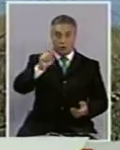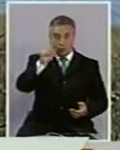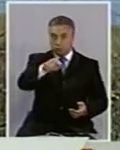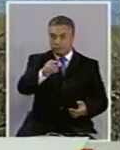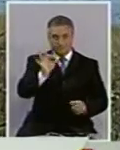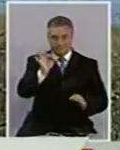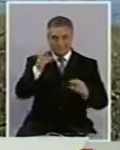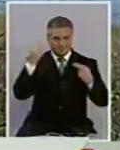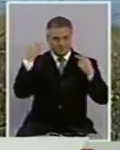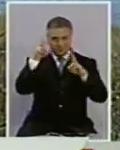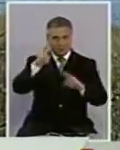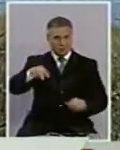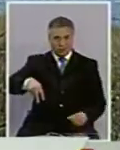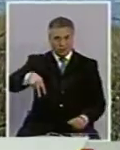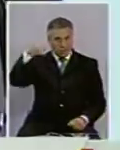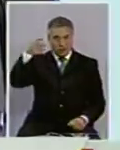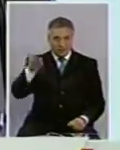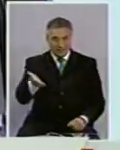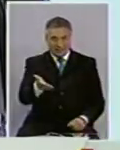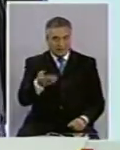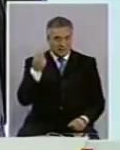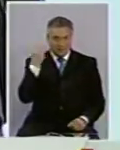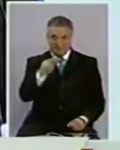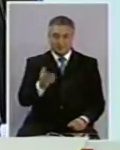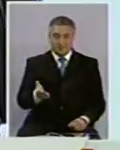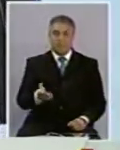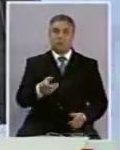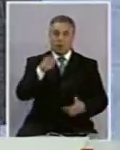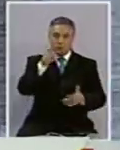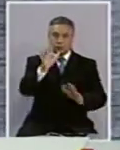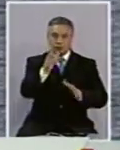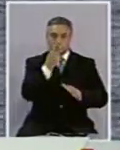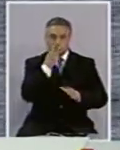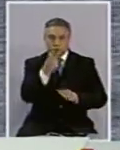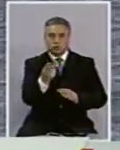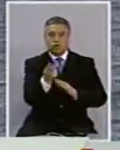nortinos. En medio del humedal se puede avistar a unos 12 flamencos adultos y